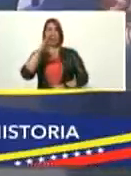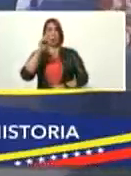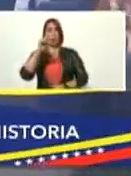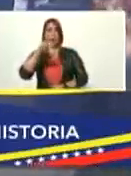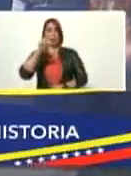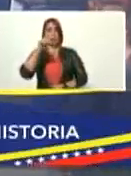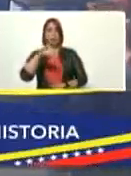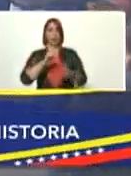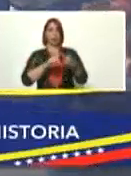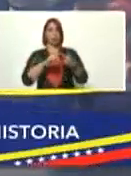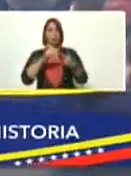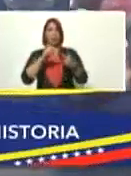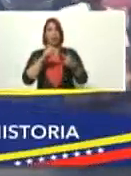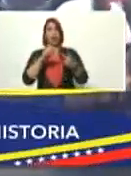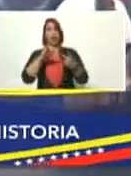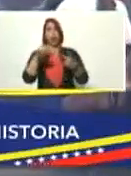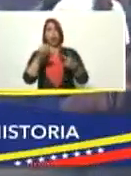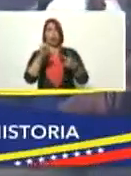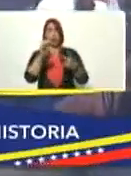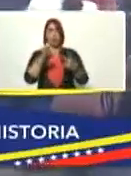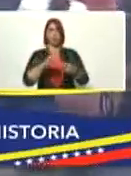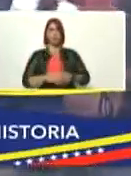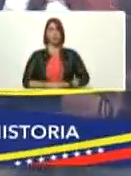Antonio Anzuategui.